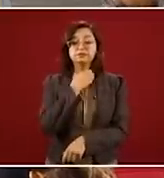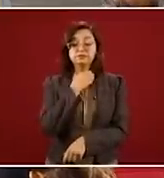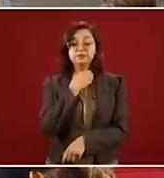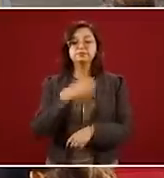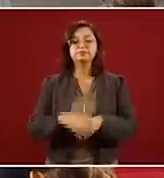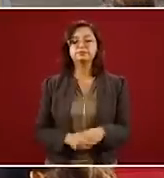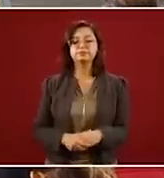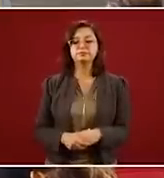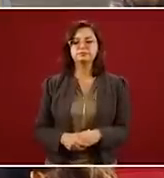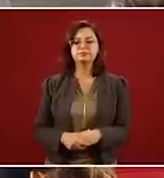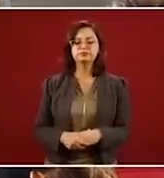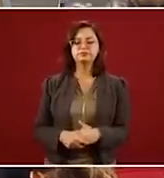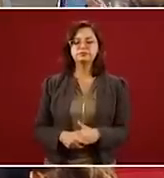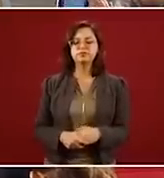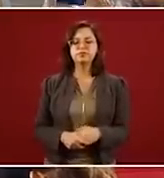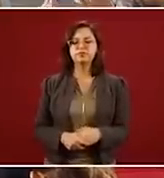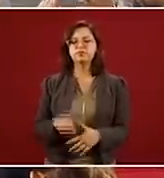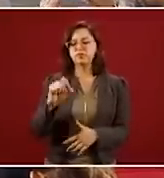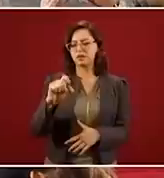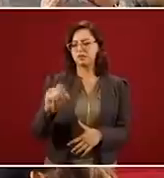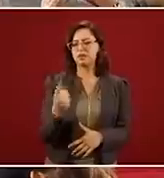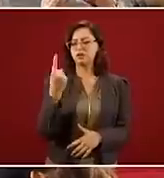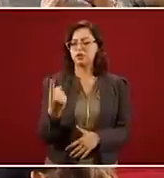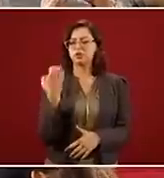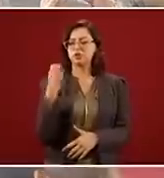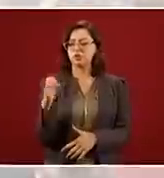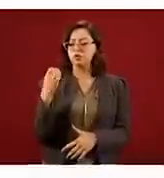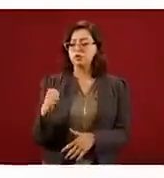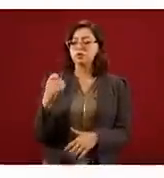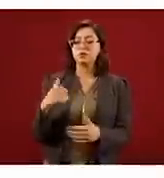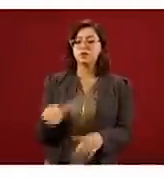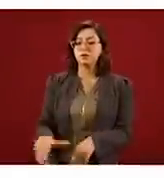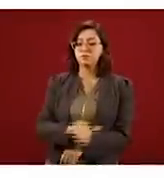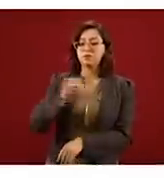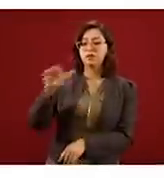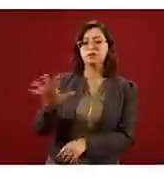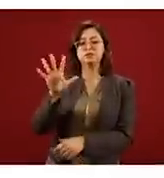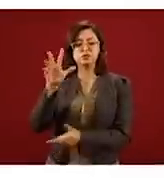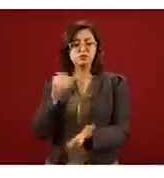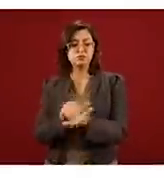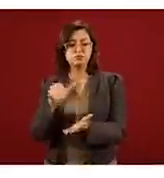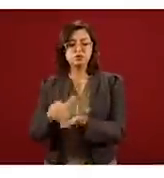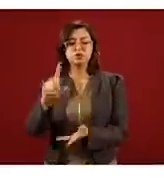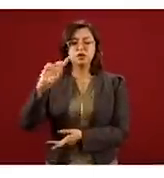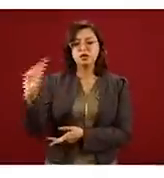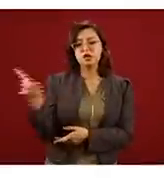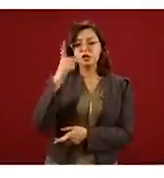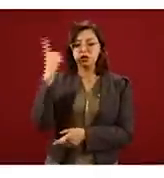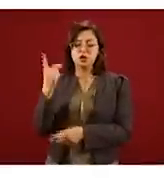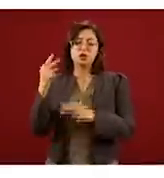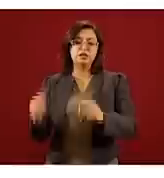emisión el 21 de enero de 5.000 millones de dólares en el mercado